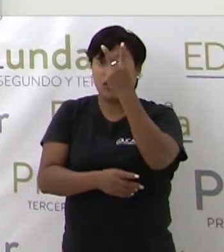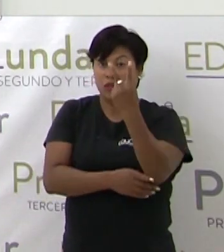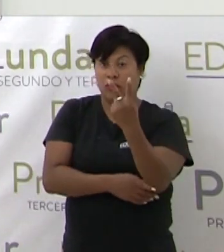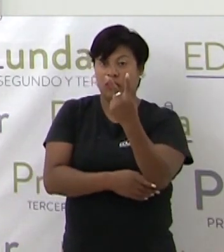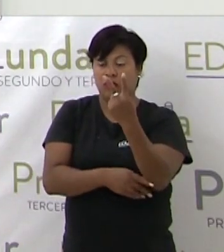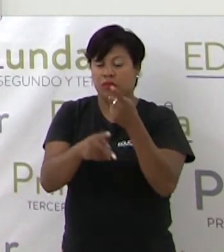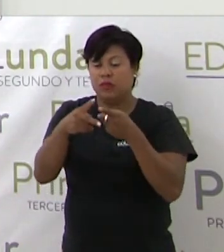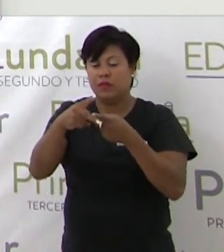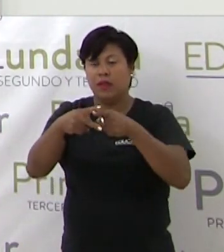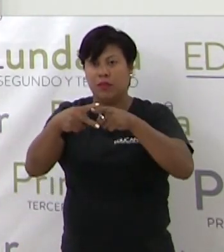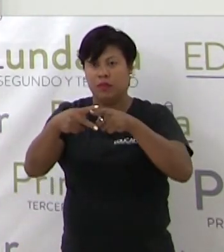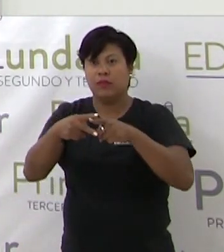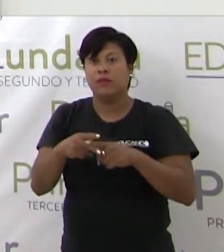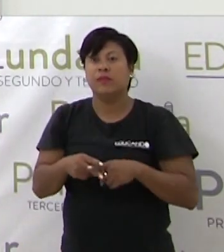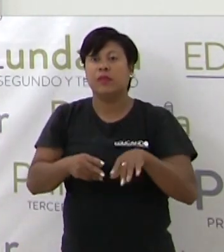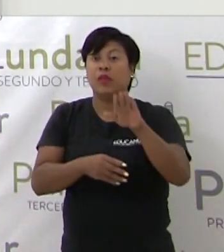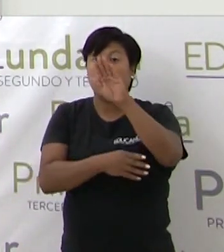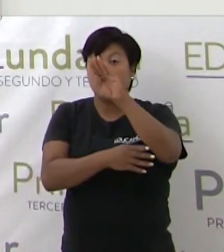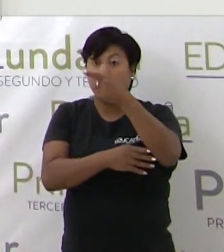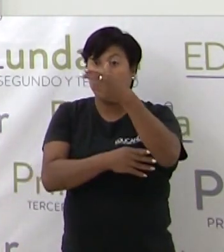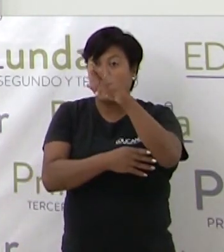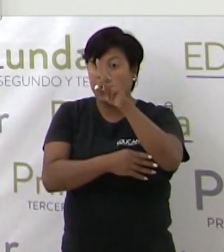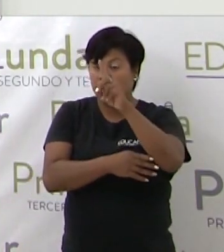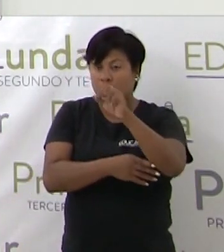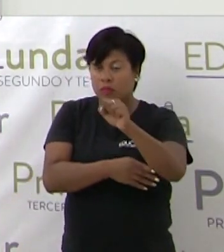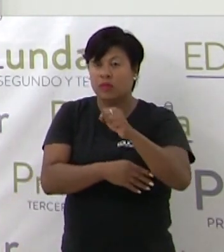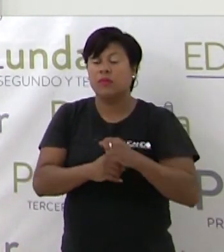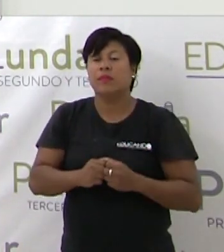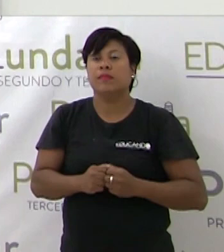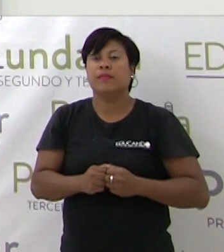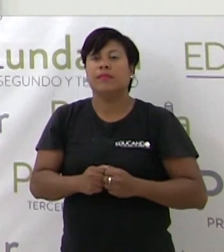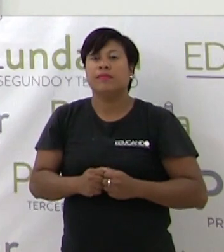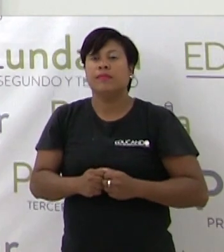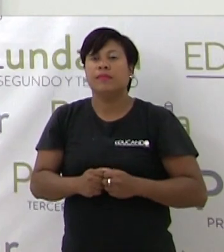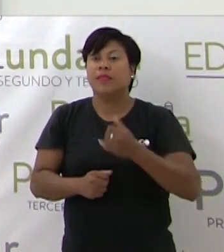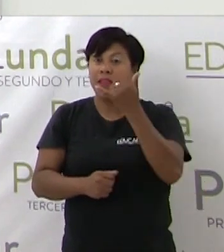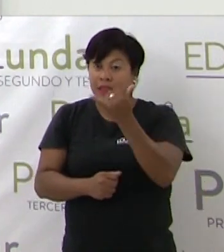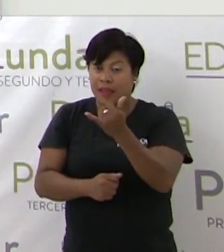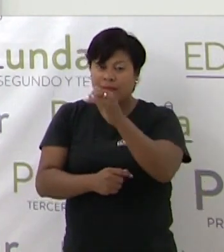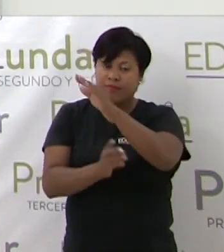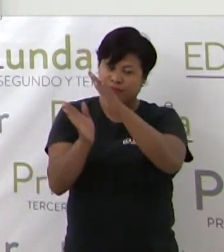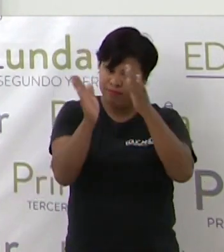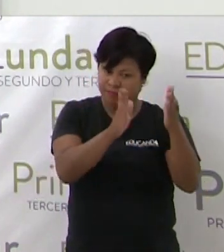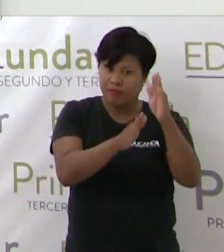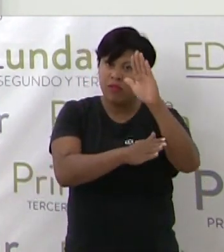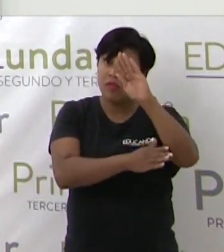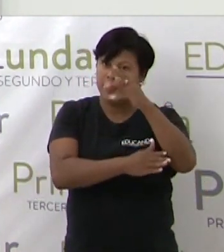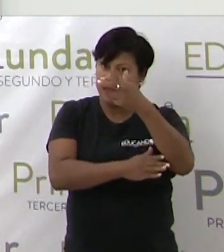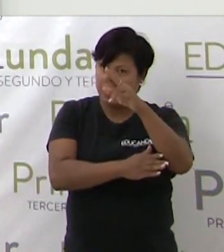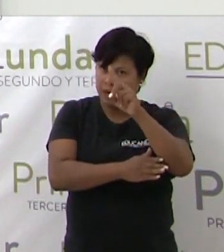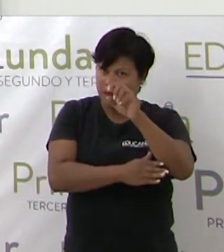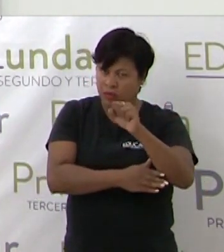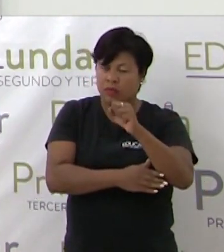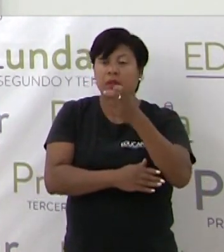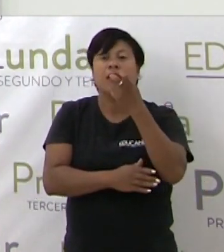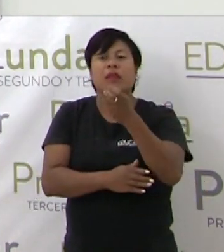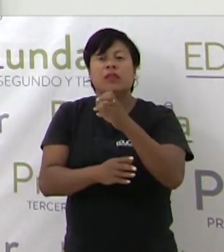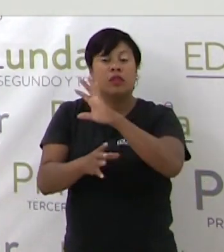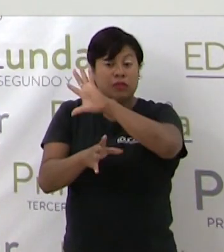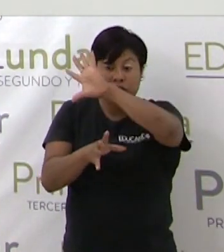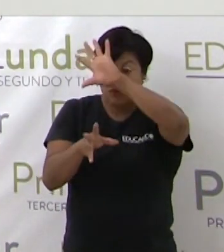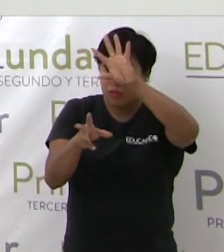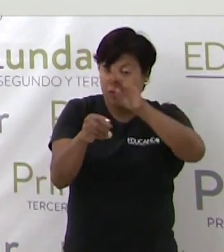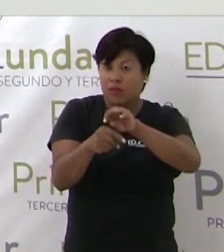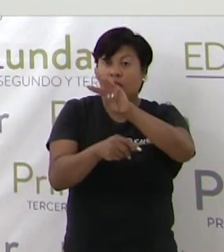ángulos, 90 grados y 90 grados, lo cual nos da un total